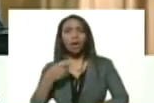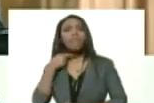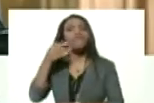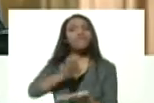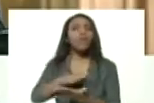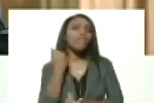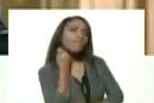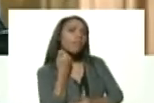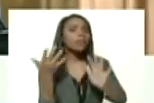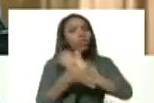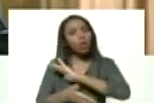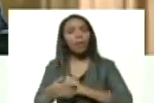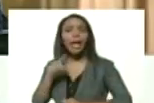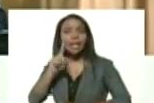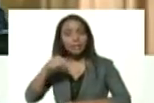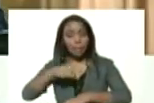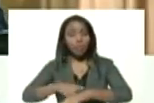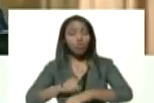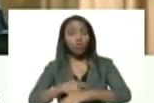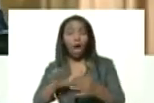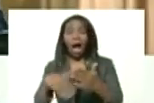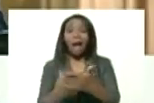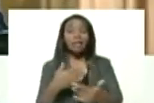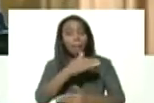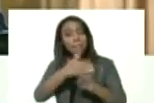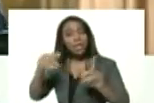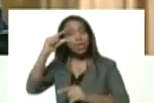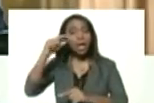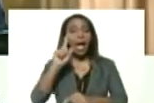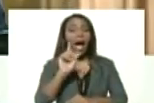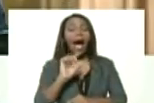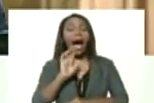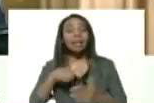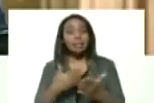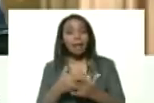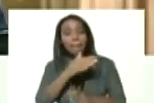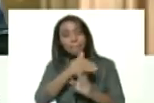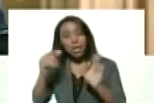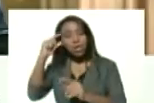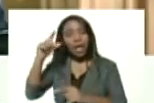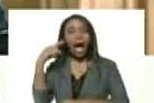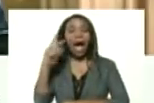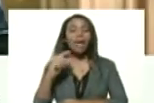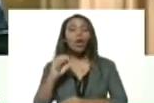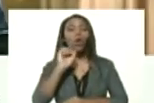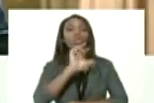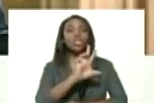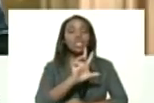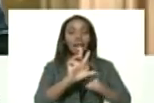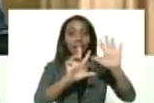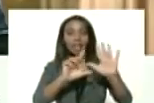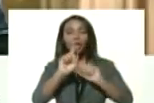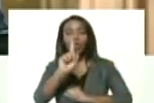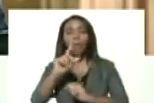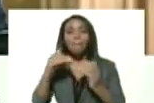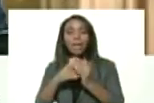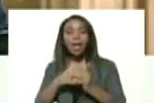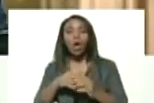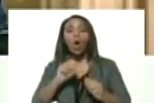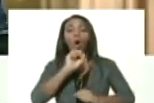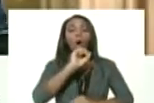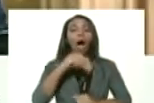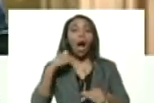y esto ahorita en este minuto hasta el mediodía llevan 81 mil ahorita llevamos rodríguez 83 mil 16